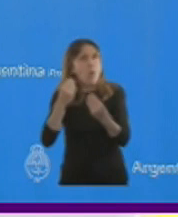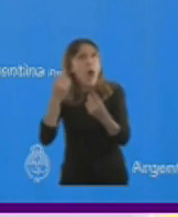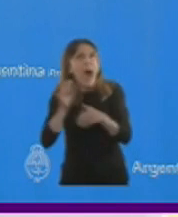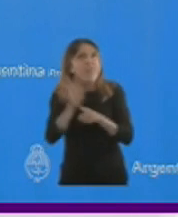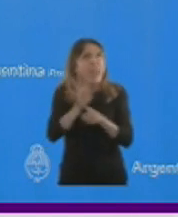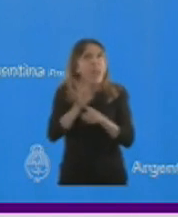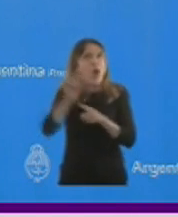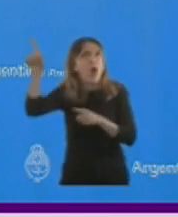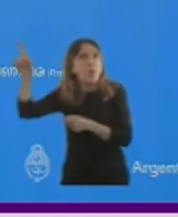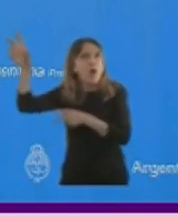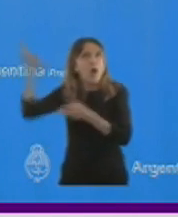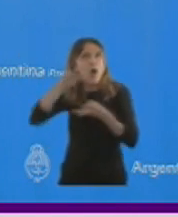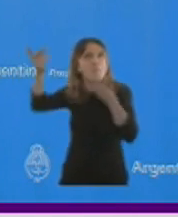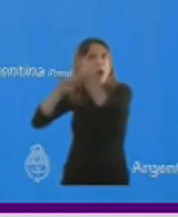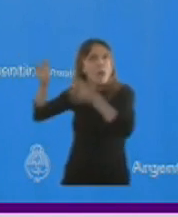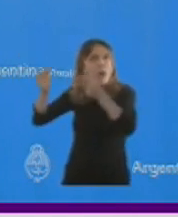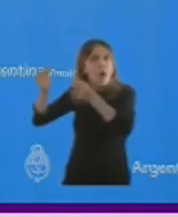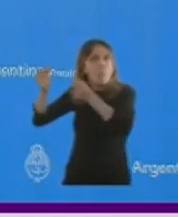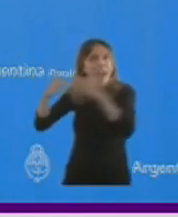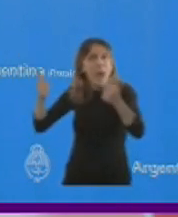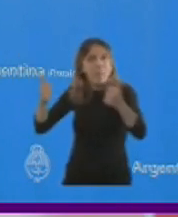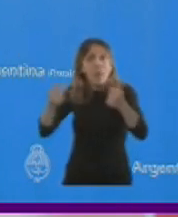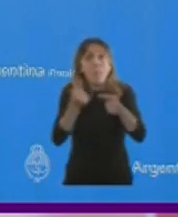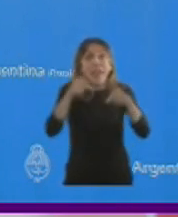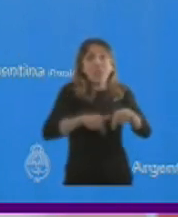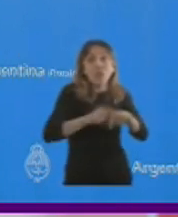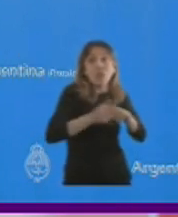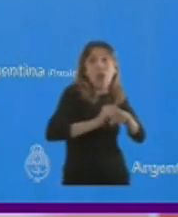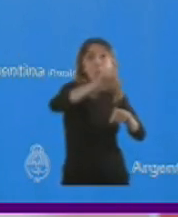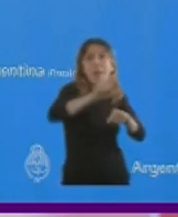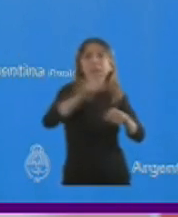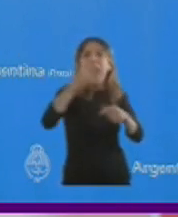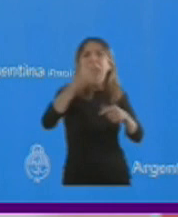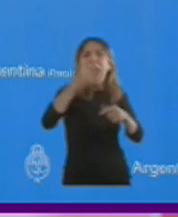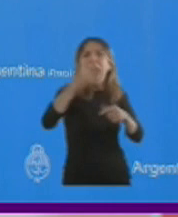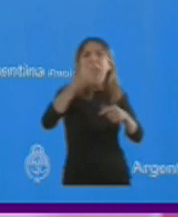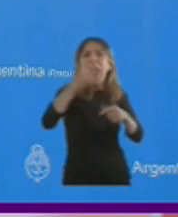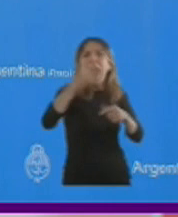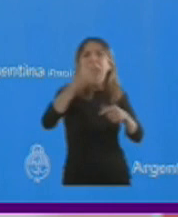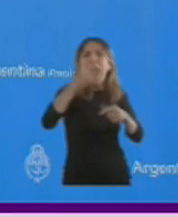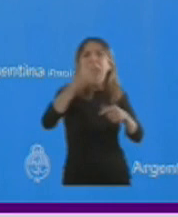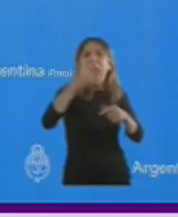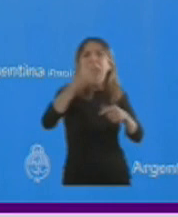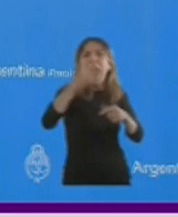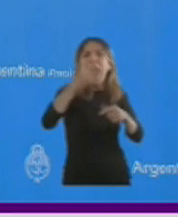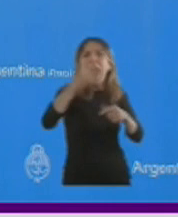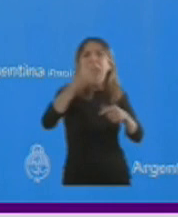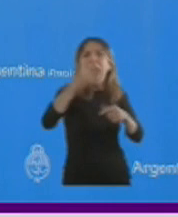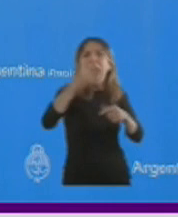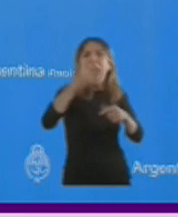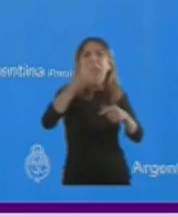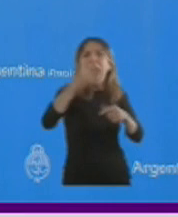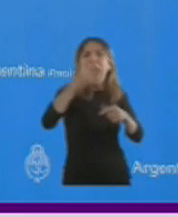sostiene también porque del otro lado lo que tampoco está muy definida la cosa y también están en una